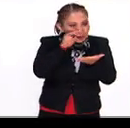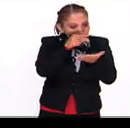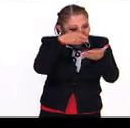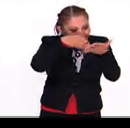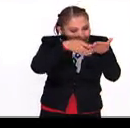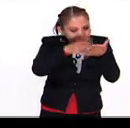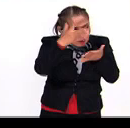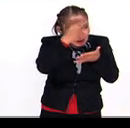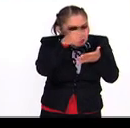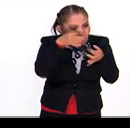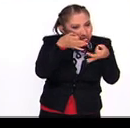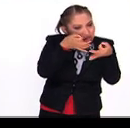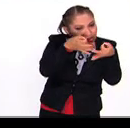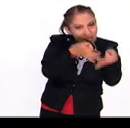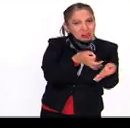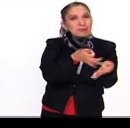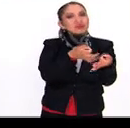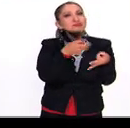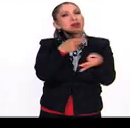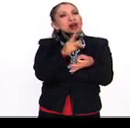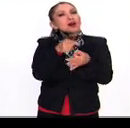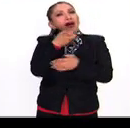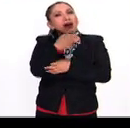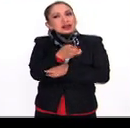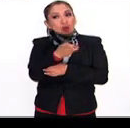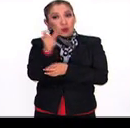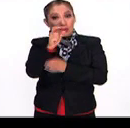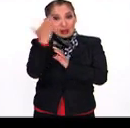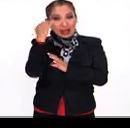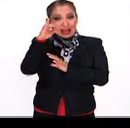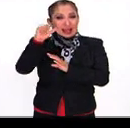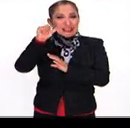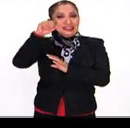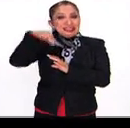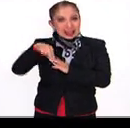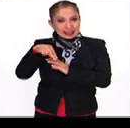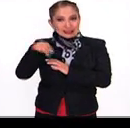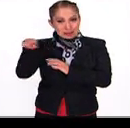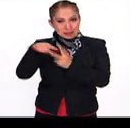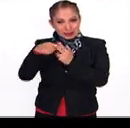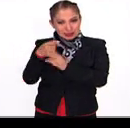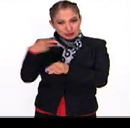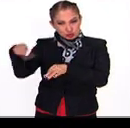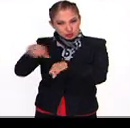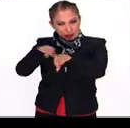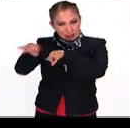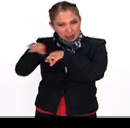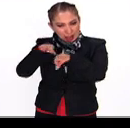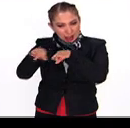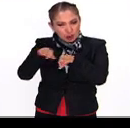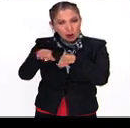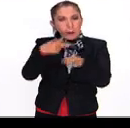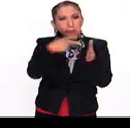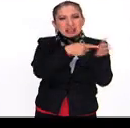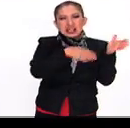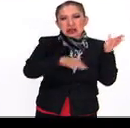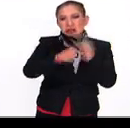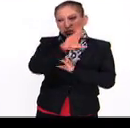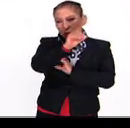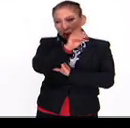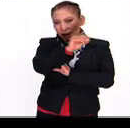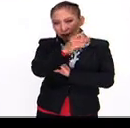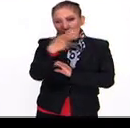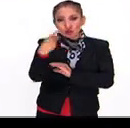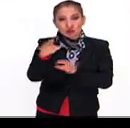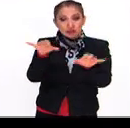perdemos en ellos, pero que fueron una de las cosas que cuando Jan empezó a trabajar precisamente en los años 90